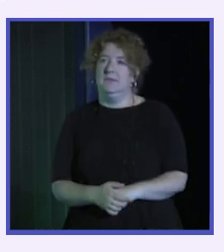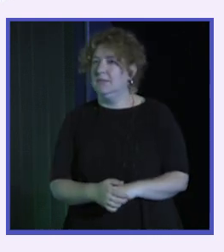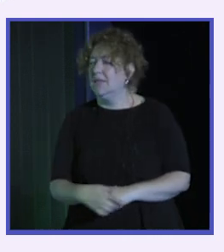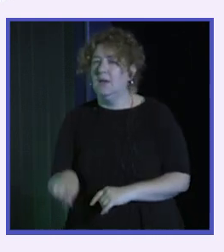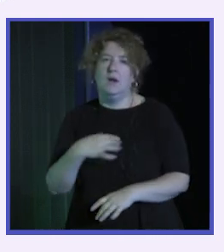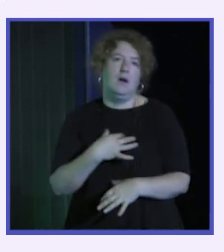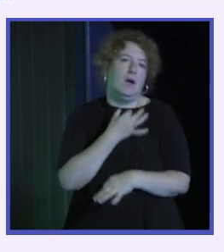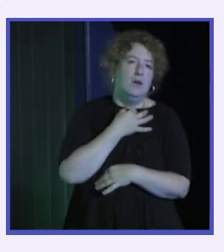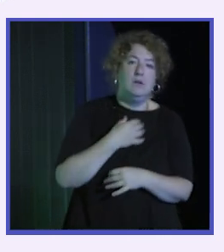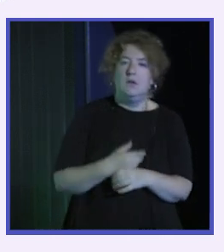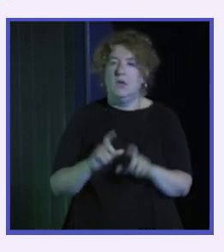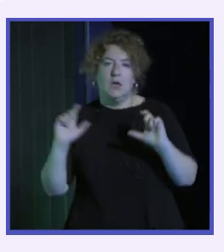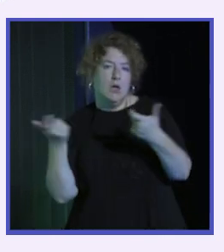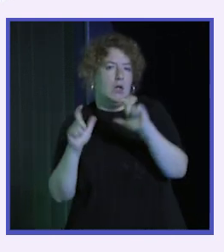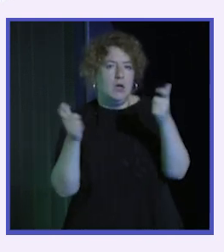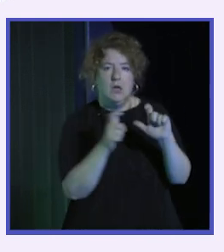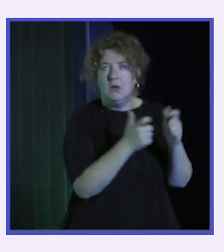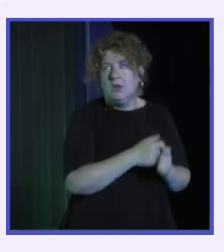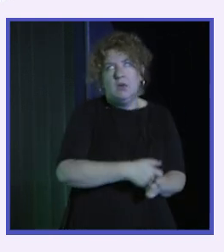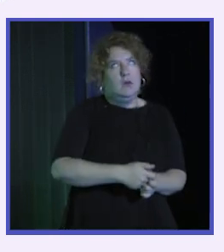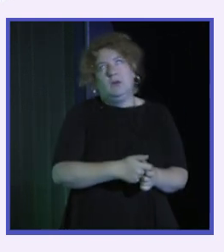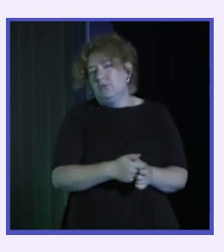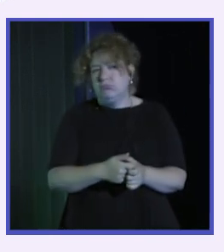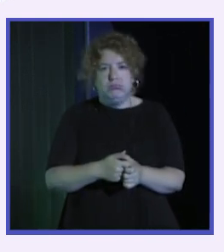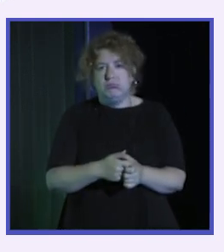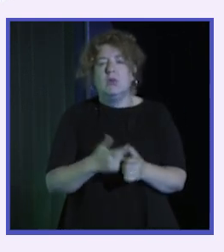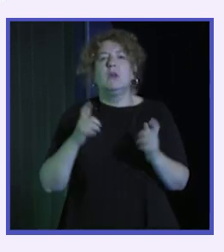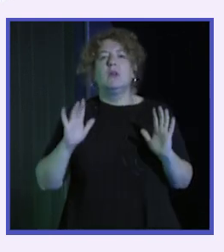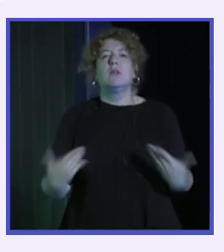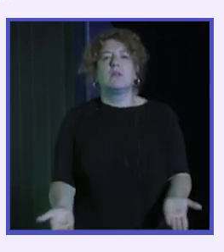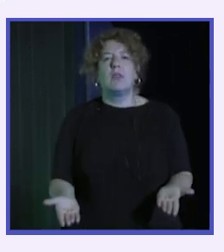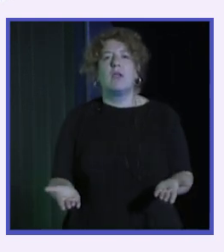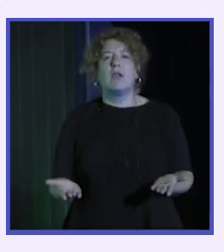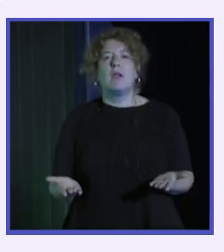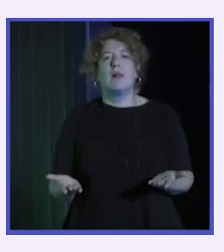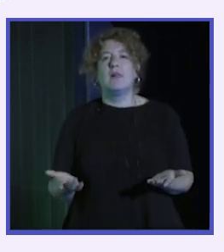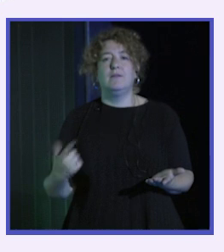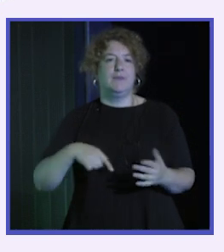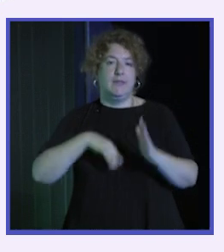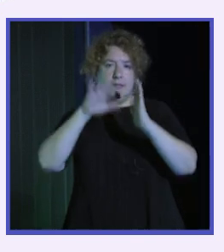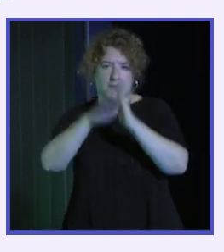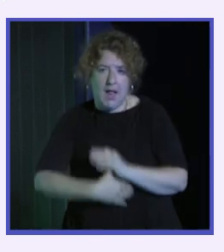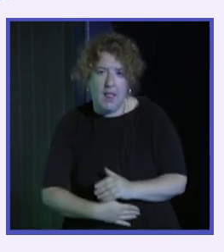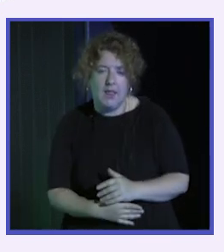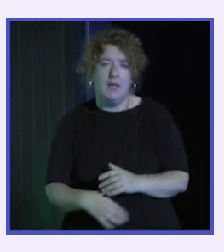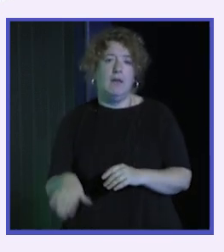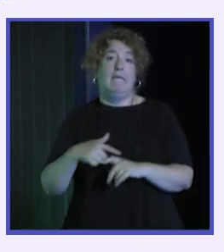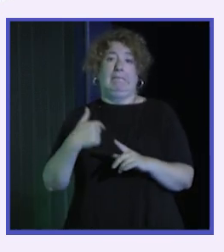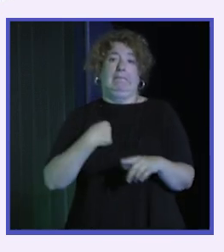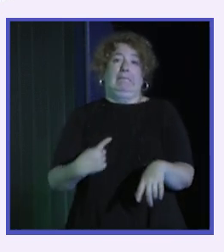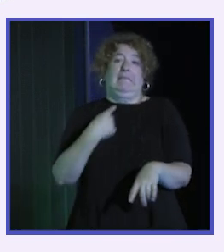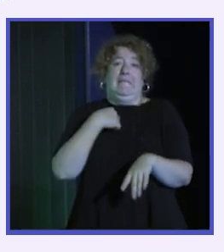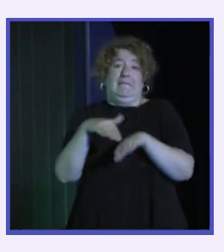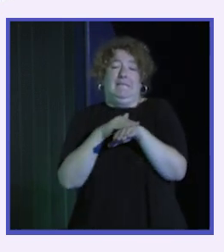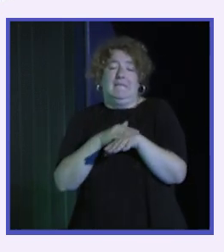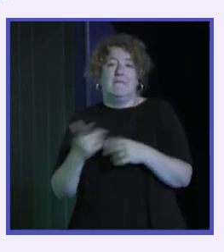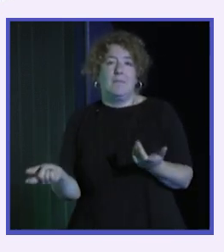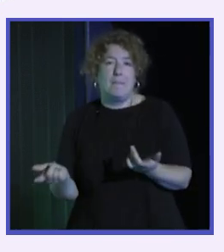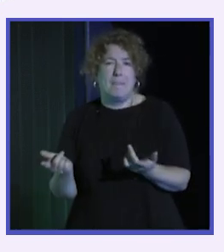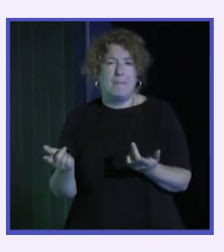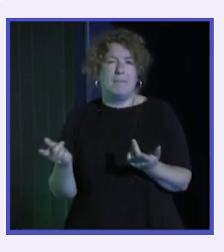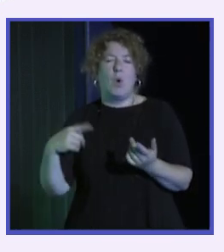agobia a todos. Vamos a 400 millones de reuniones y llegamos tarde, nos la hemos perdido o he estado